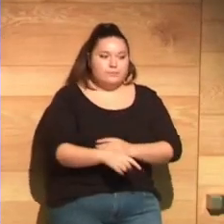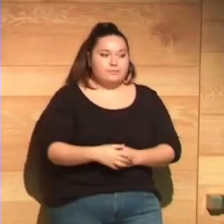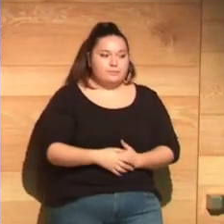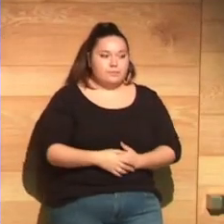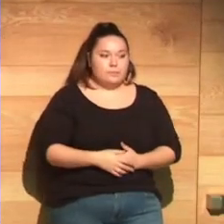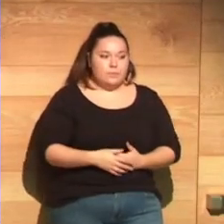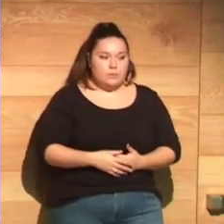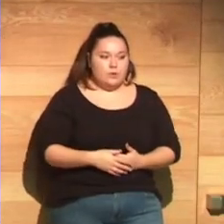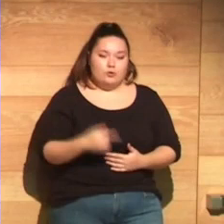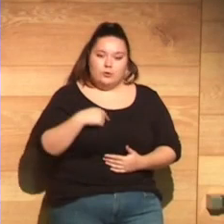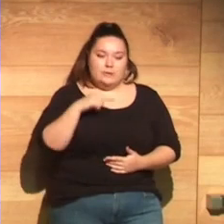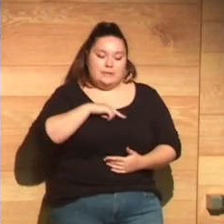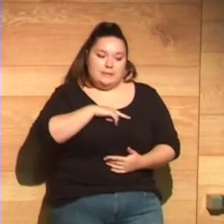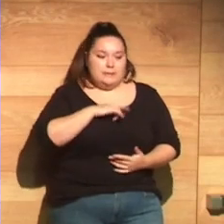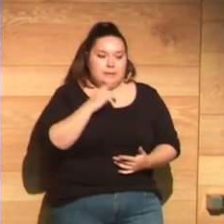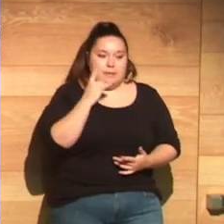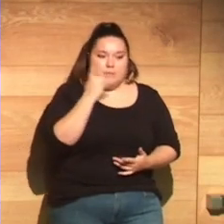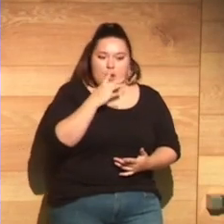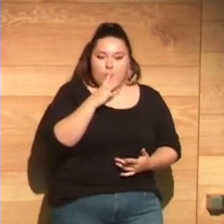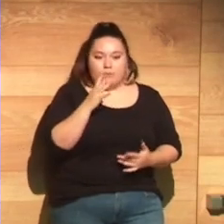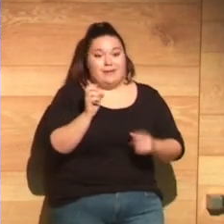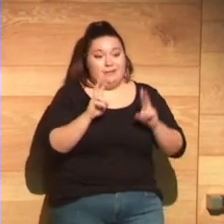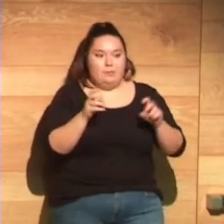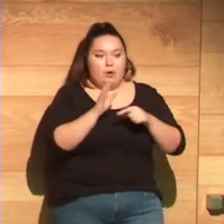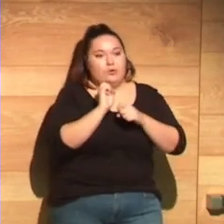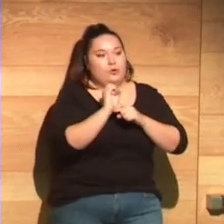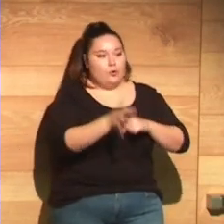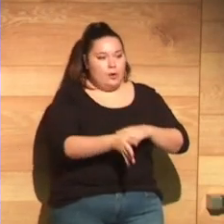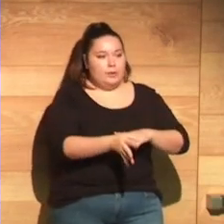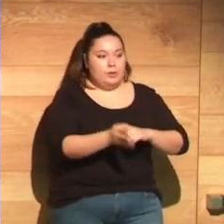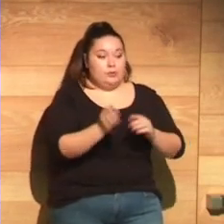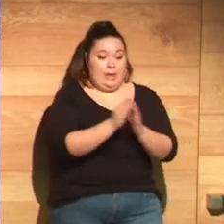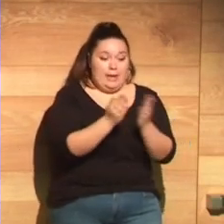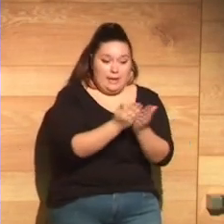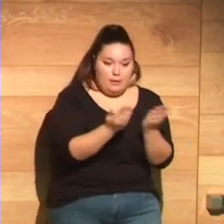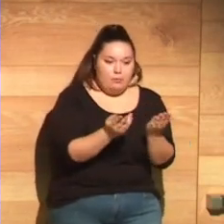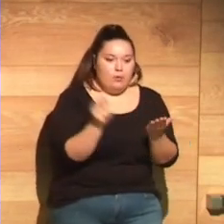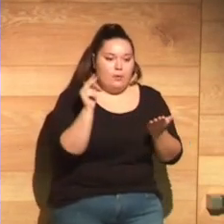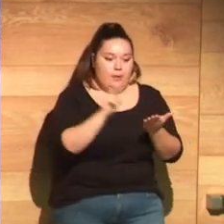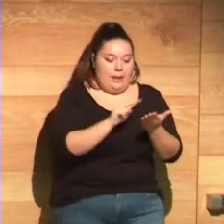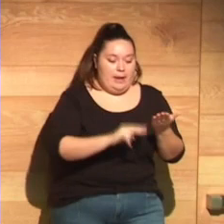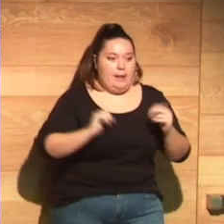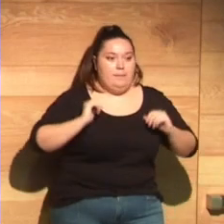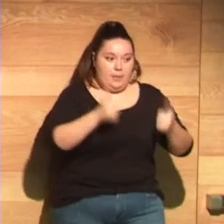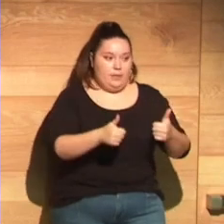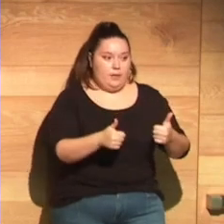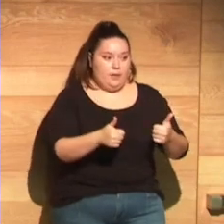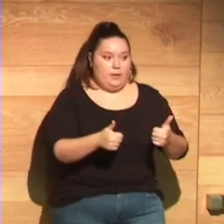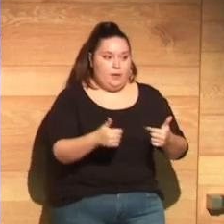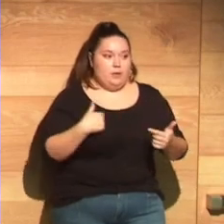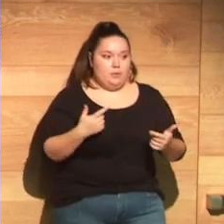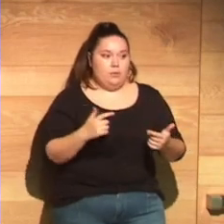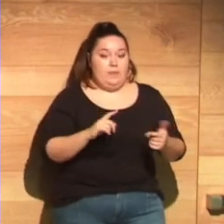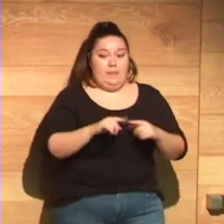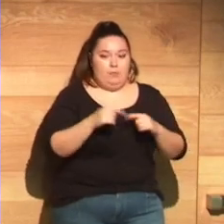no sé, ha sido como muy intenso, y aparte lo pasé muy mal porque empecé el libro con el coronavirus, cuando no...